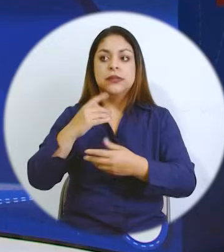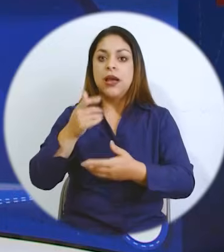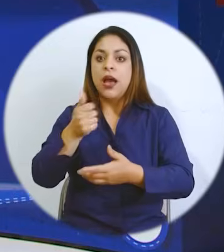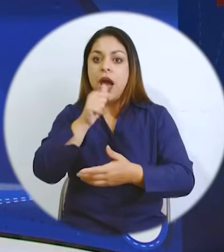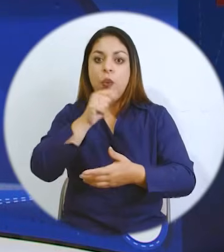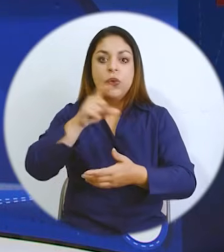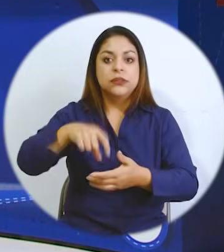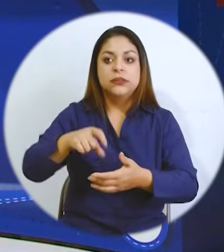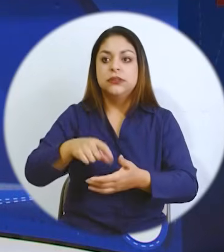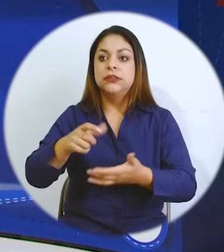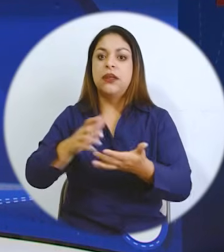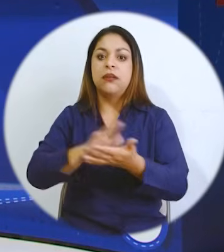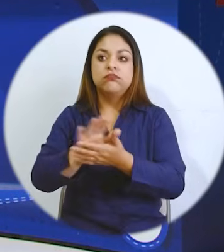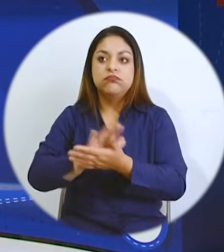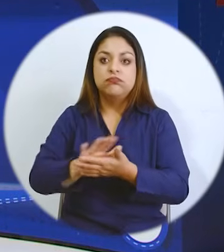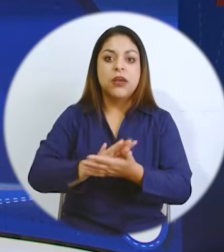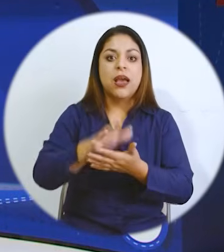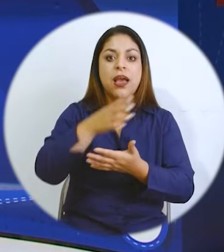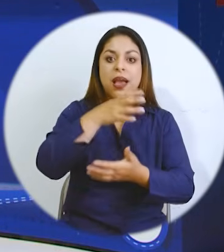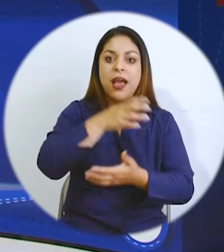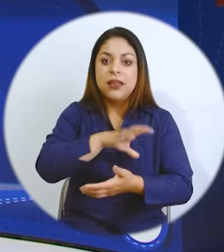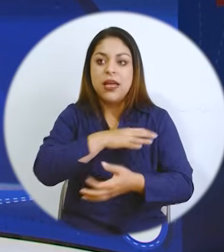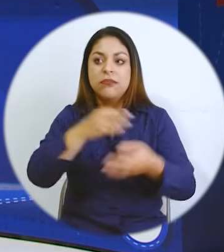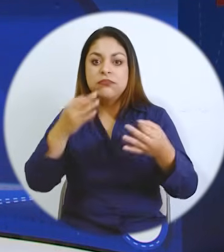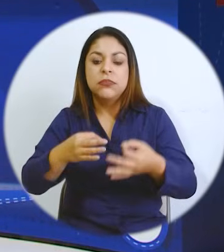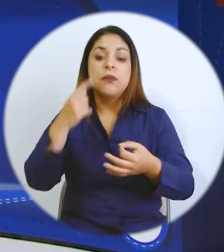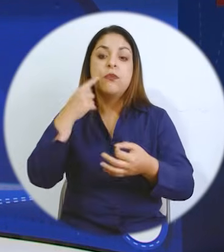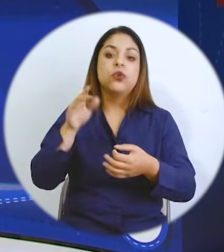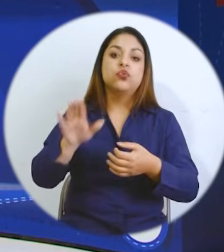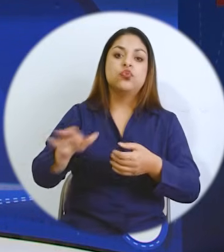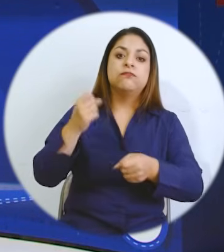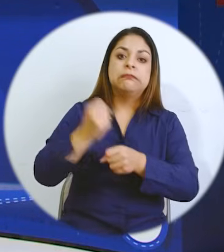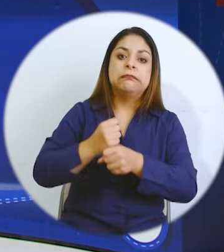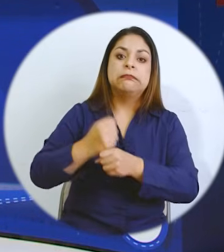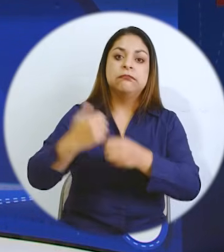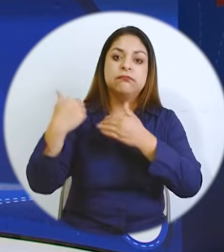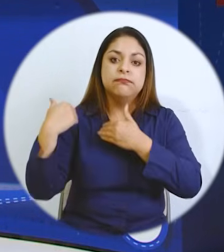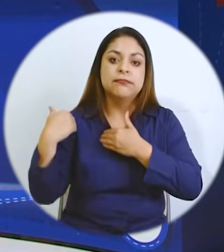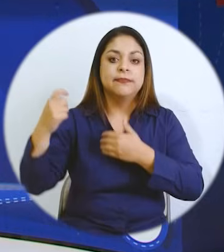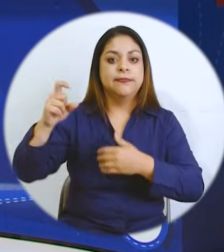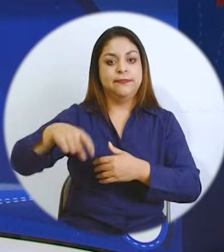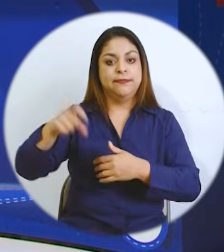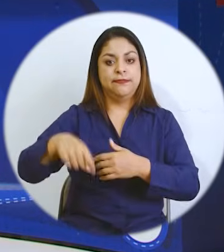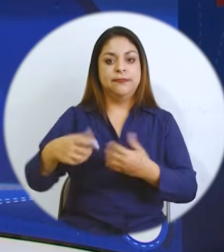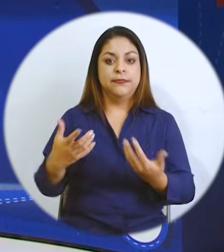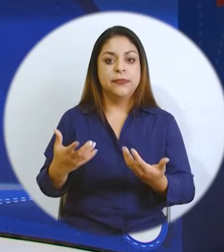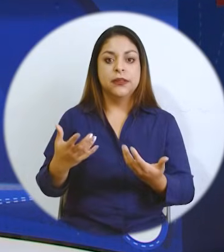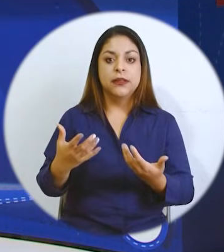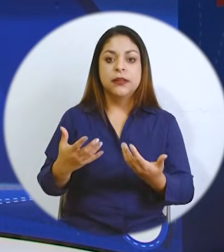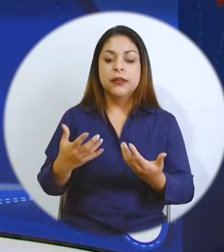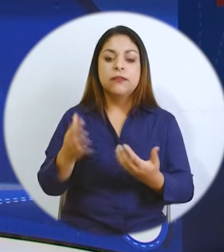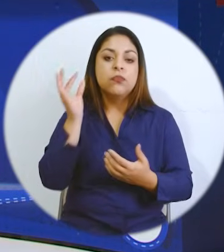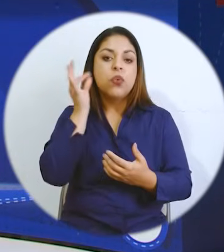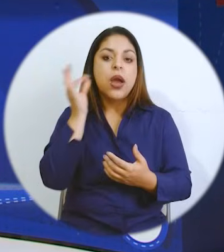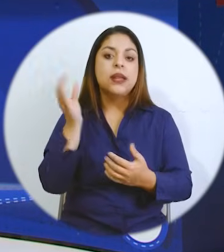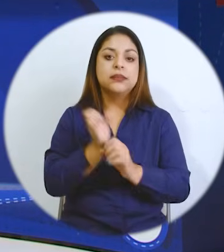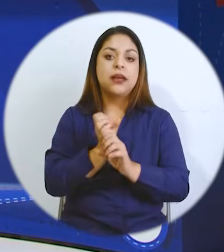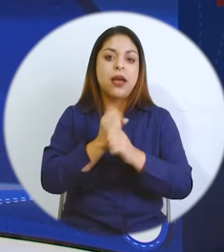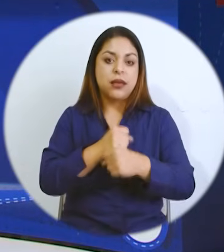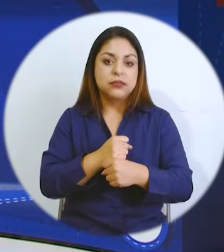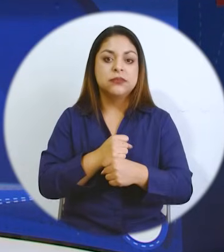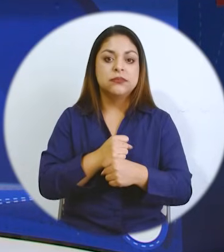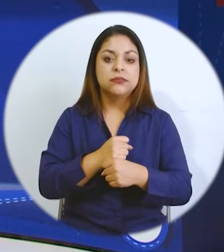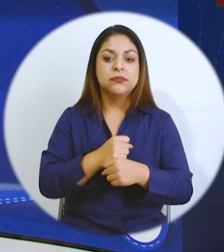el agua llegue a sus hogares en calidad, cantidad y continuidad, porque justamente las actividades precisamente dependen de eso, ¿verdad? Las actividades que ellas más que